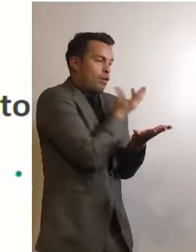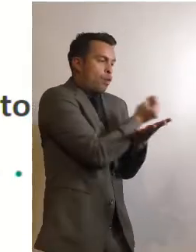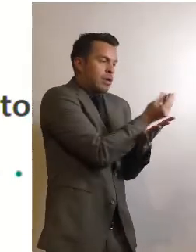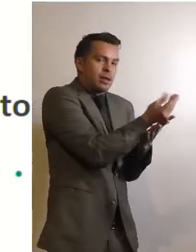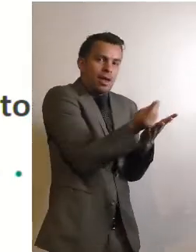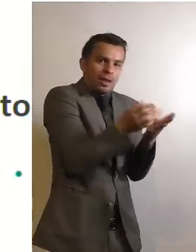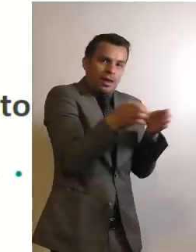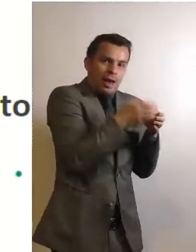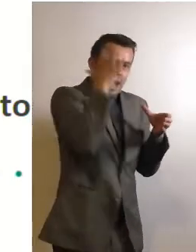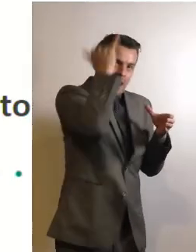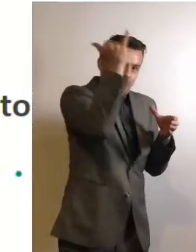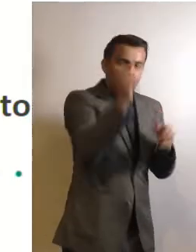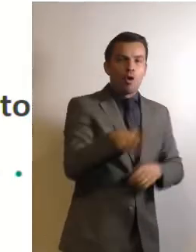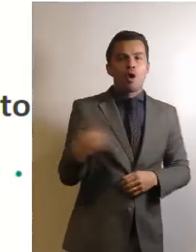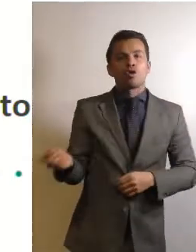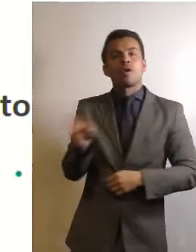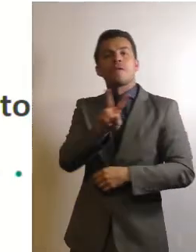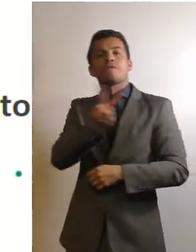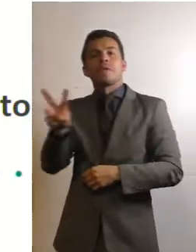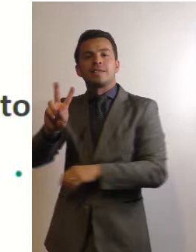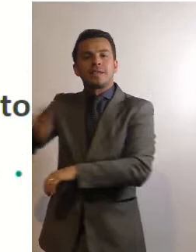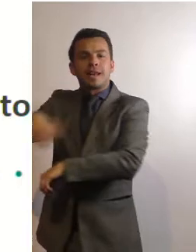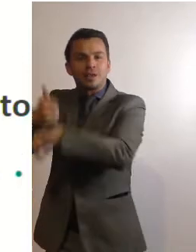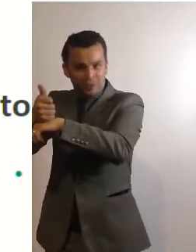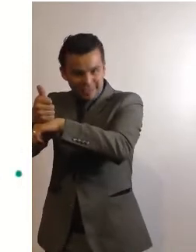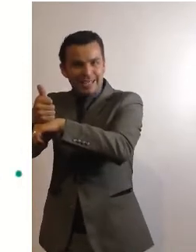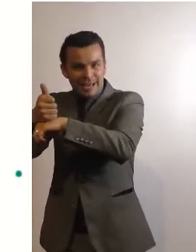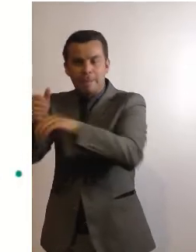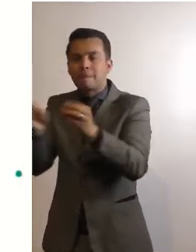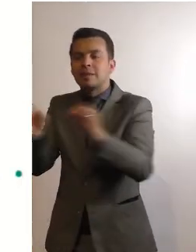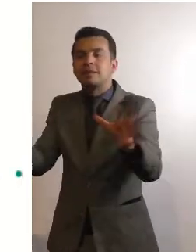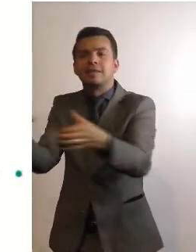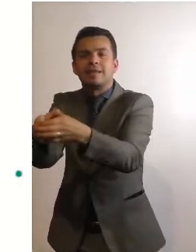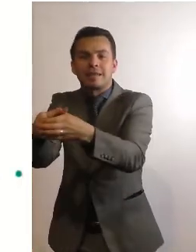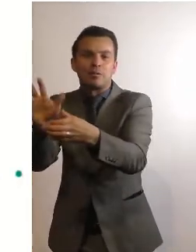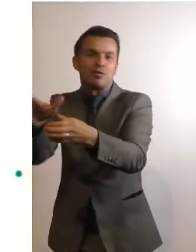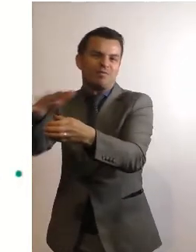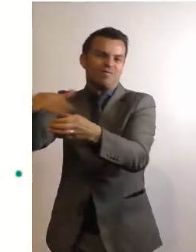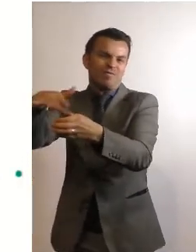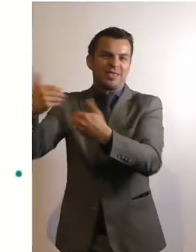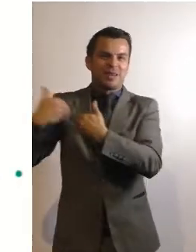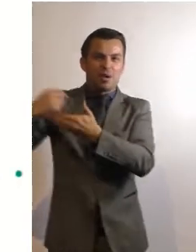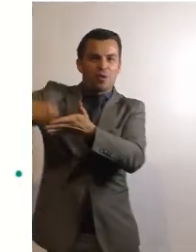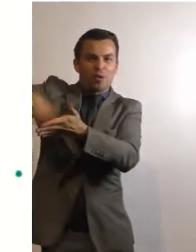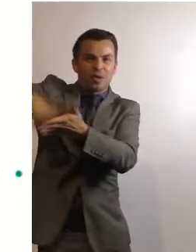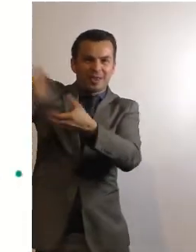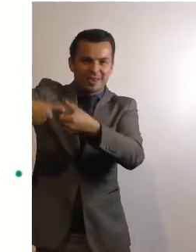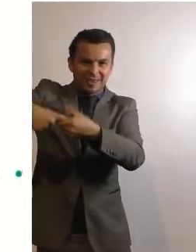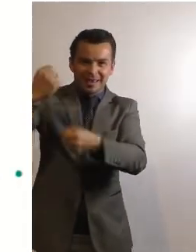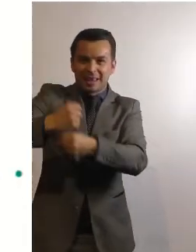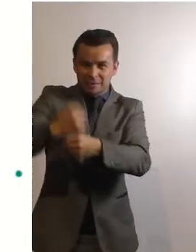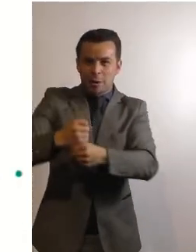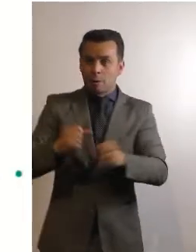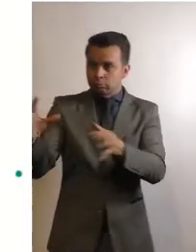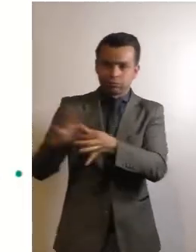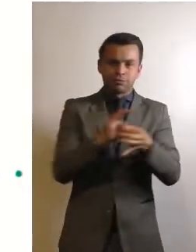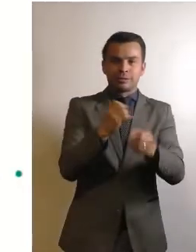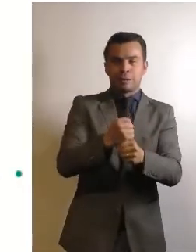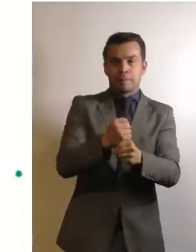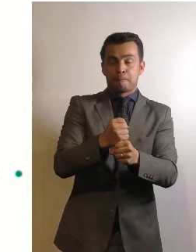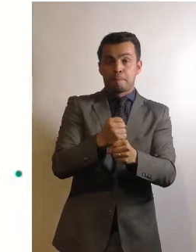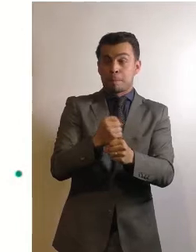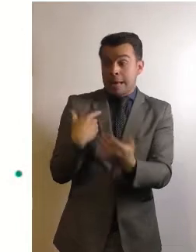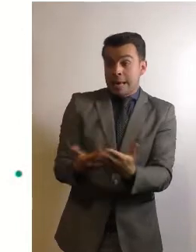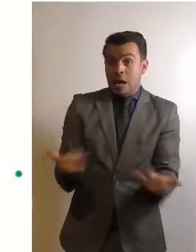diferentes vicerrectorías y el Departamento de Talento Humano. Siguiente. Contamos actualmente